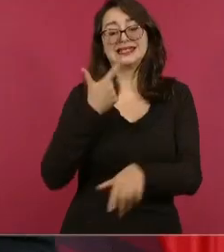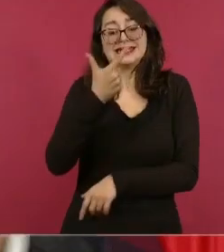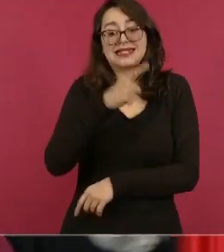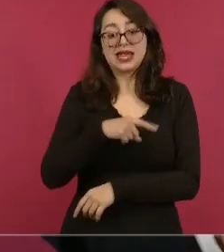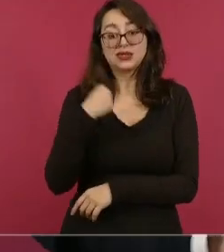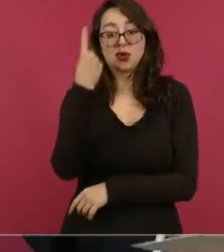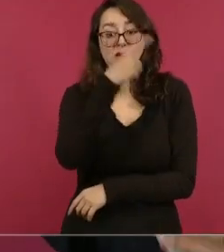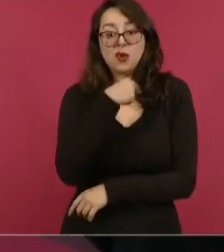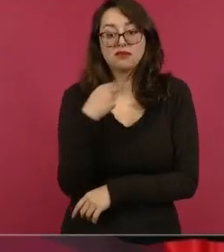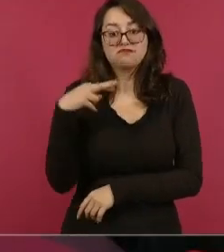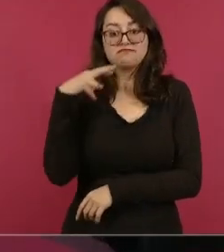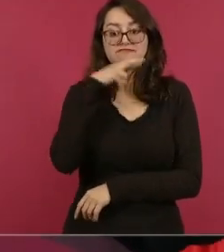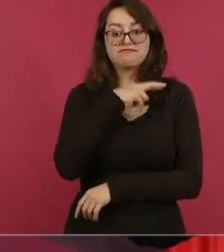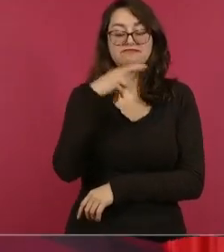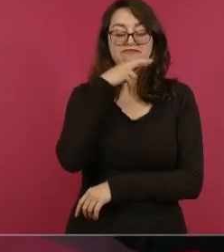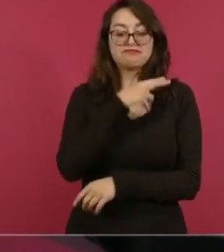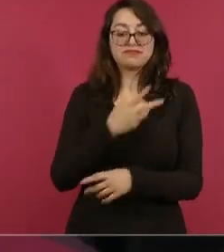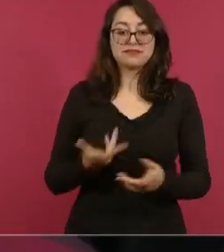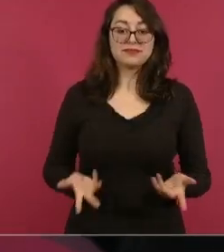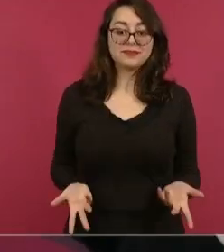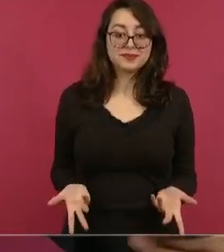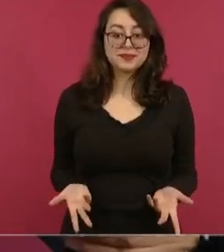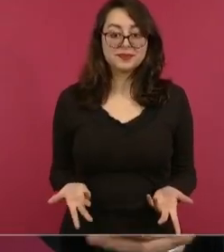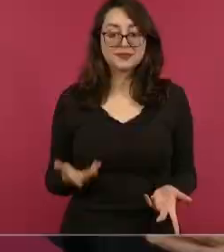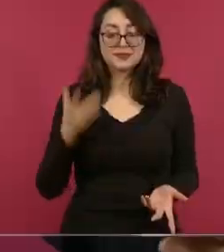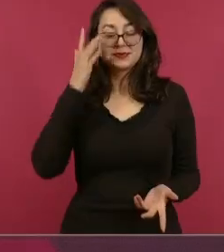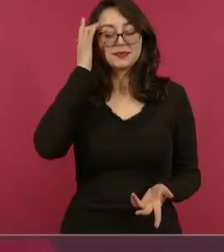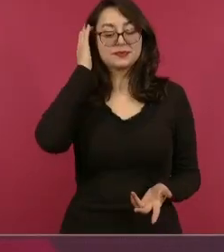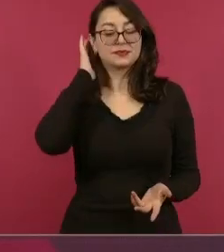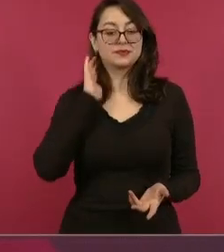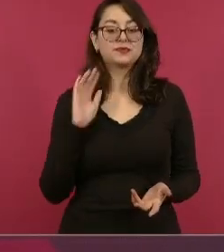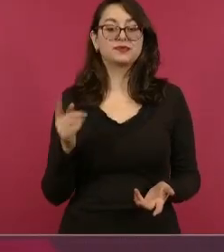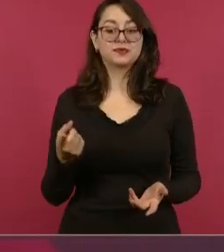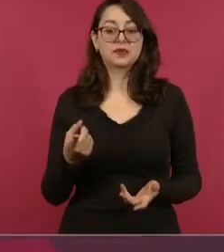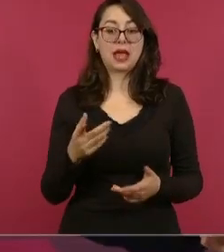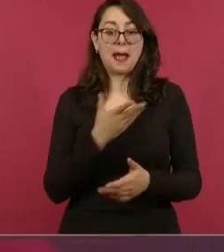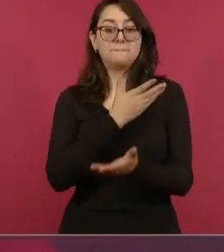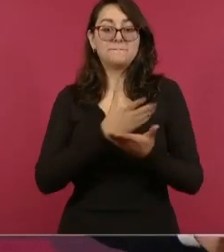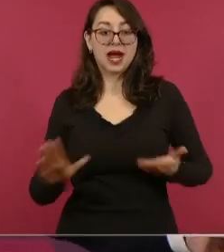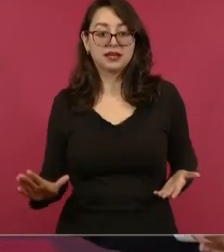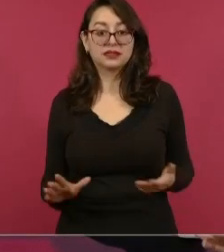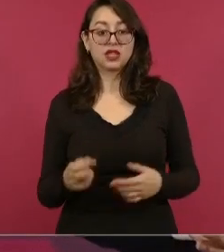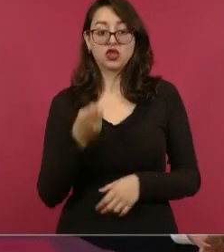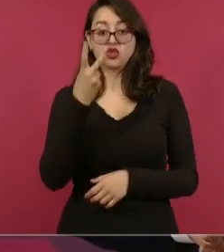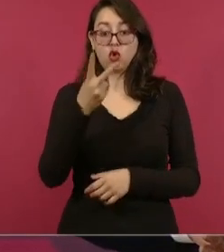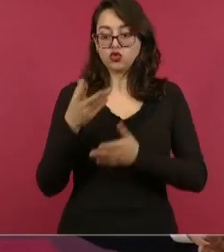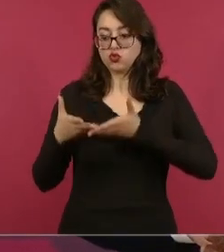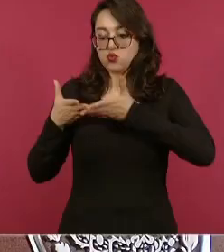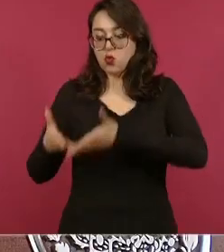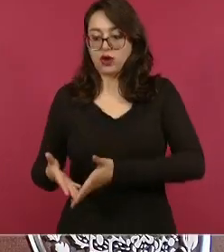Y estamos avanzando en los dos puertos.